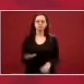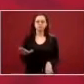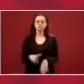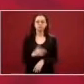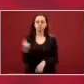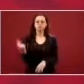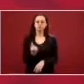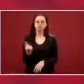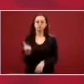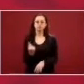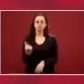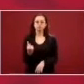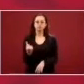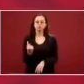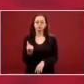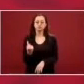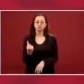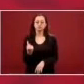vamos a tener